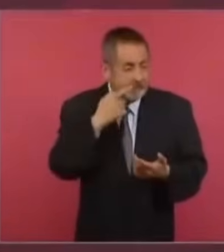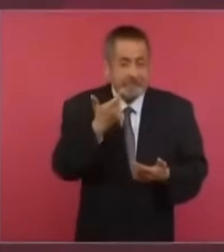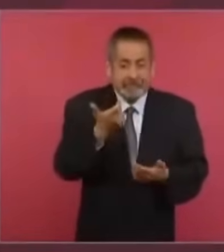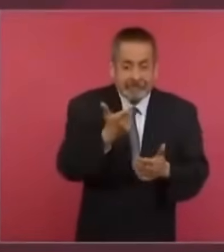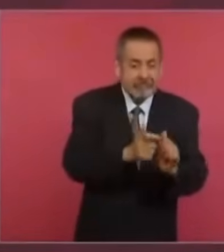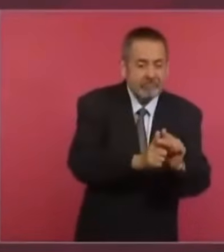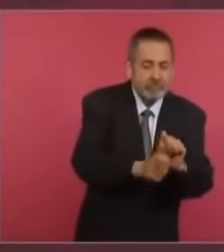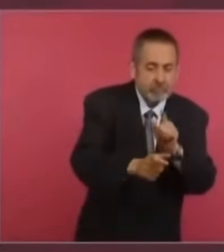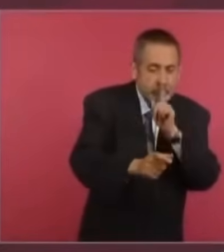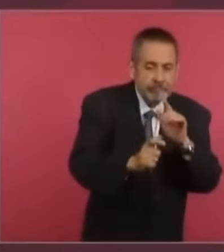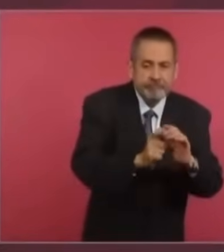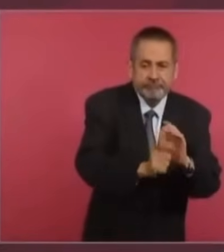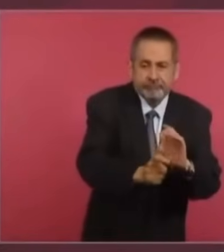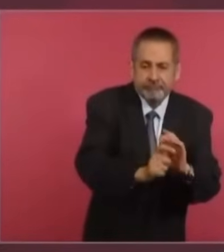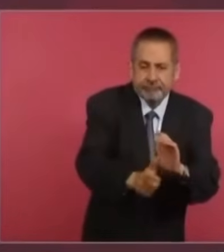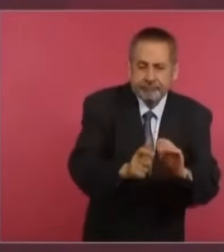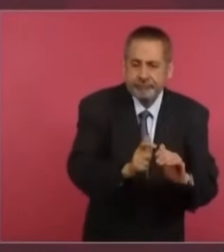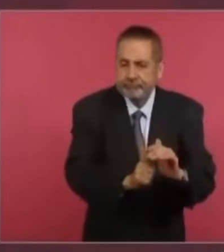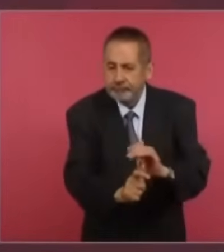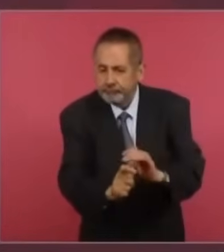legisladores